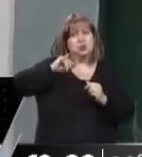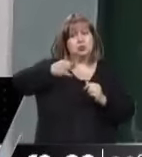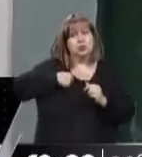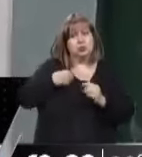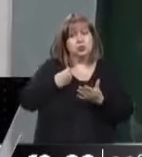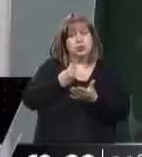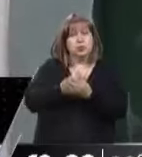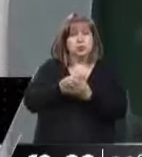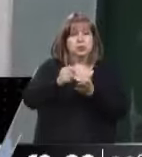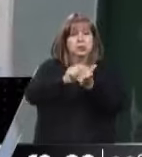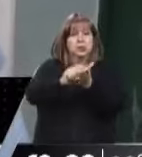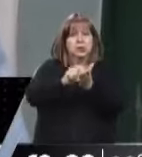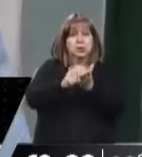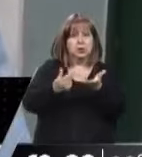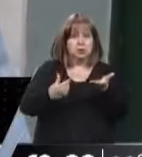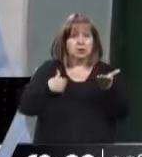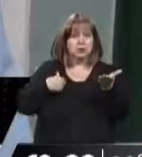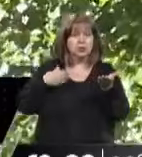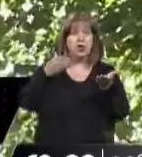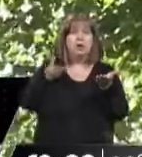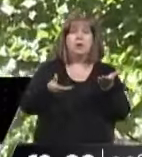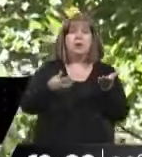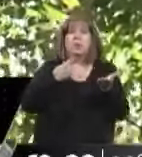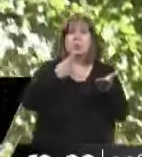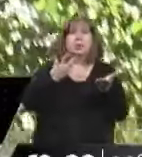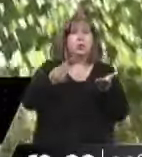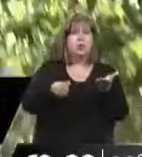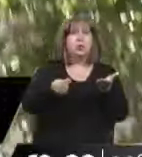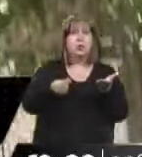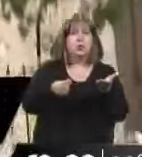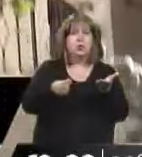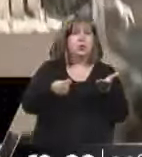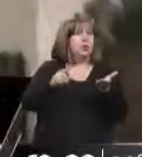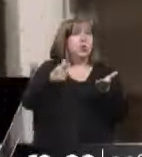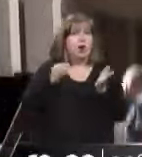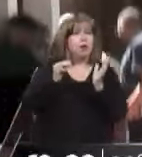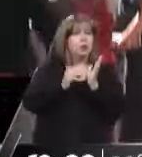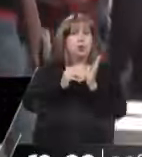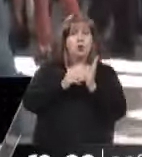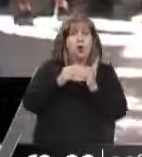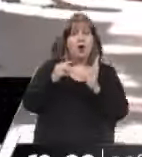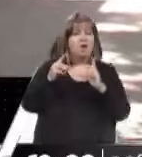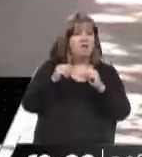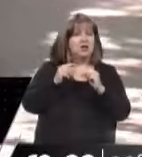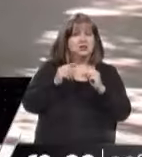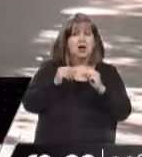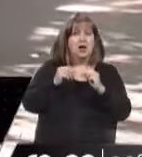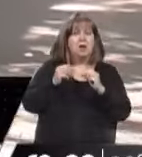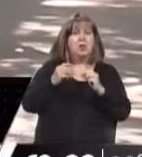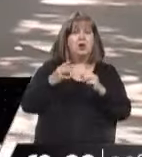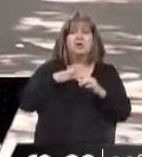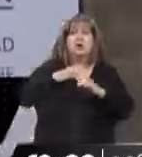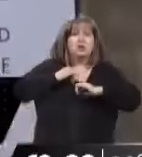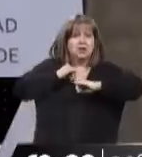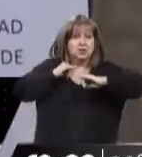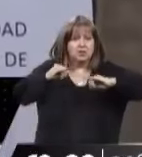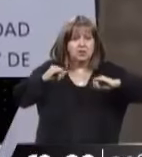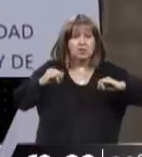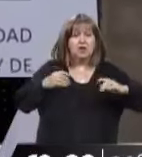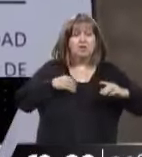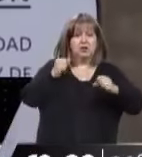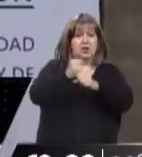turno. Entonces he venido ahora y ahora me dicen que no dan turnos, porque no está promulgado, no sé, han puesto